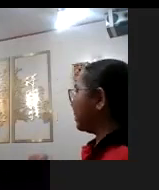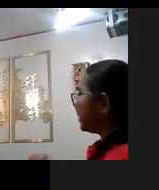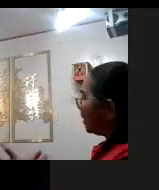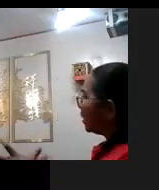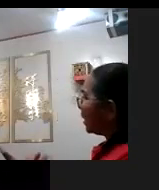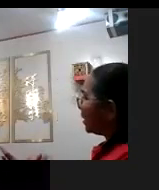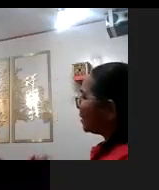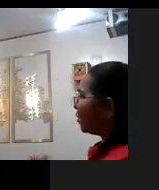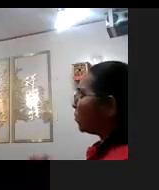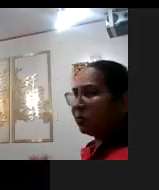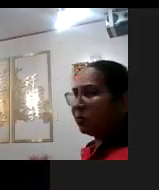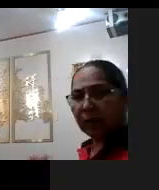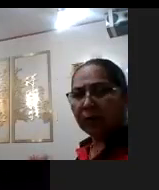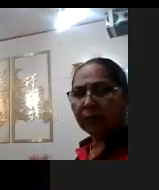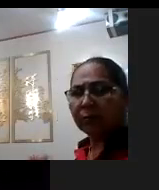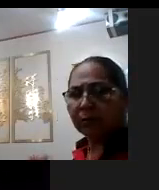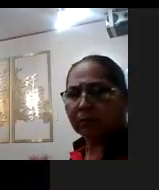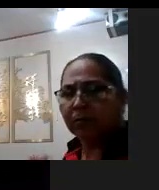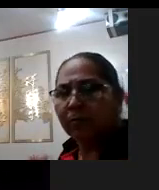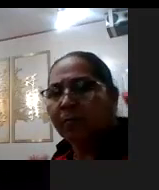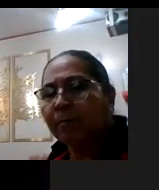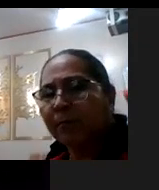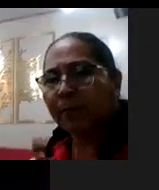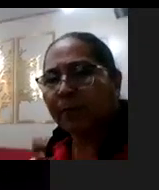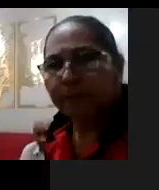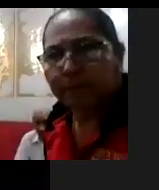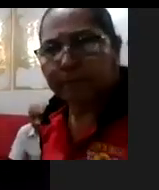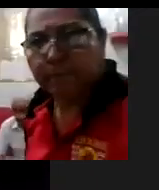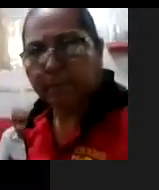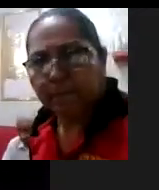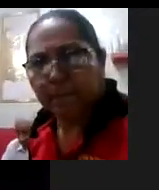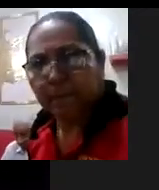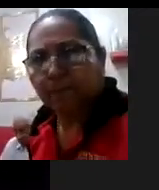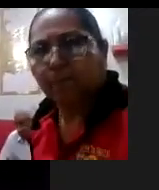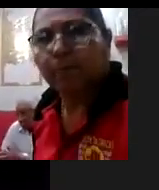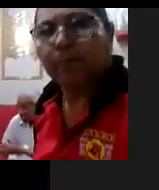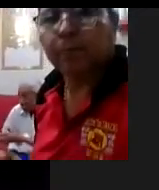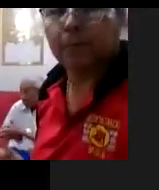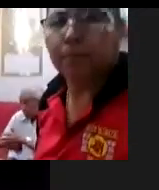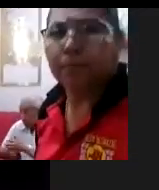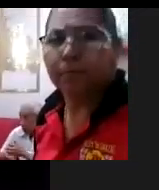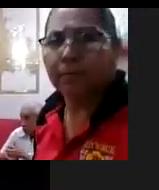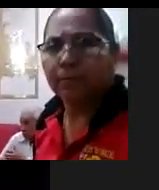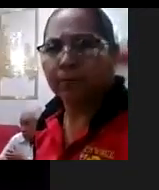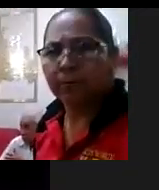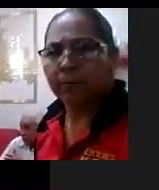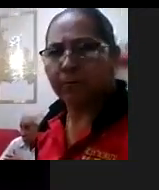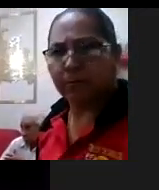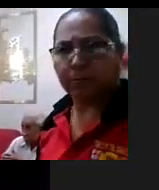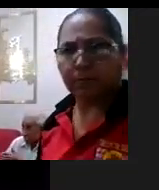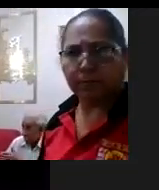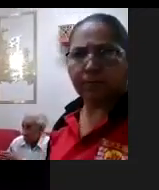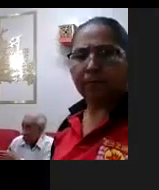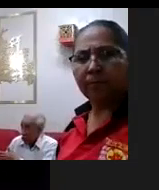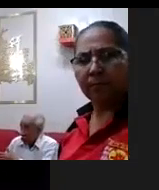Médico de Tecnólogos del Perú, estamos también en coordinación para unas próximas charlas, muchísimas gracias por su tiempo, creo que ha sido información bastante valiosa